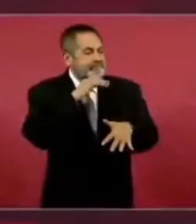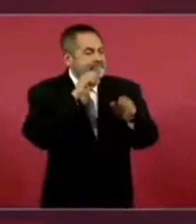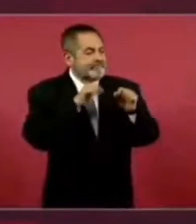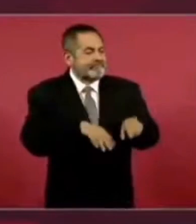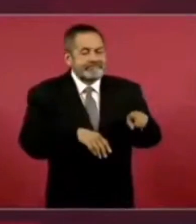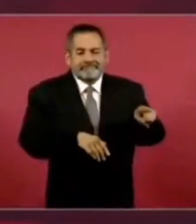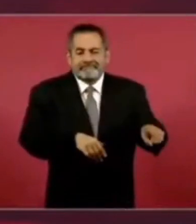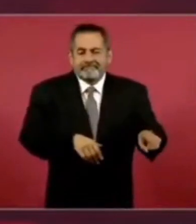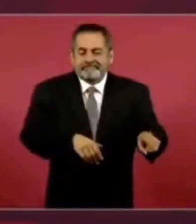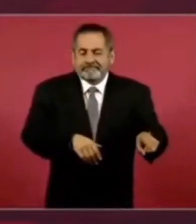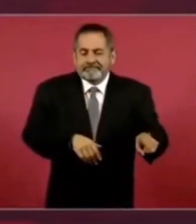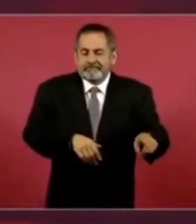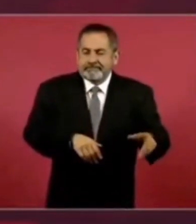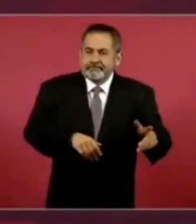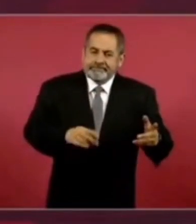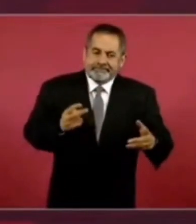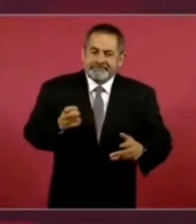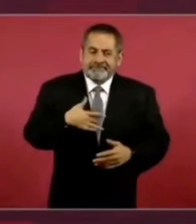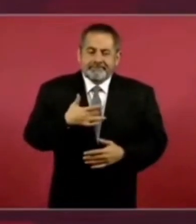social.